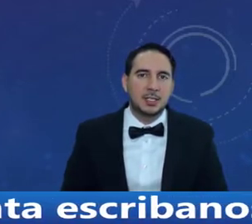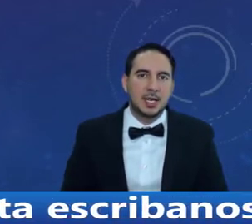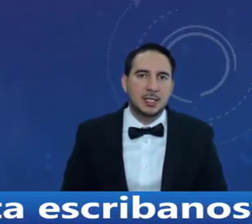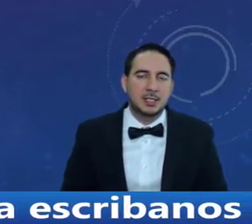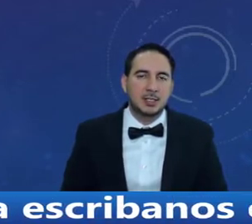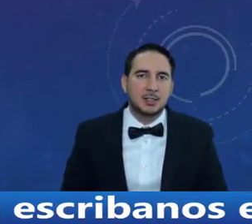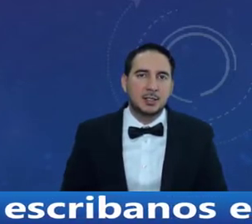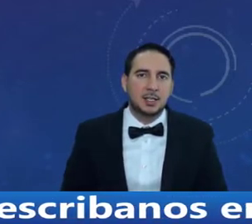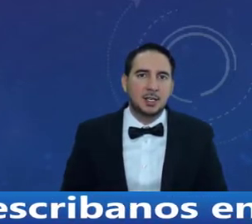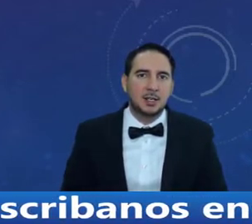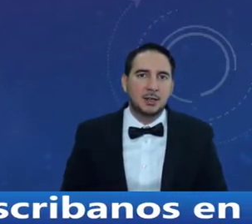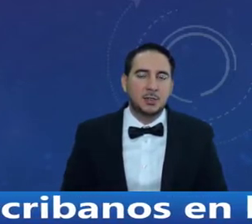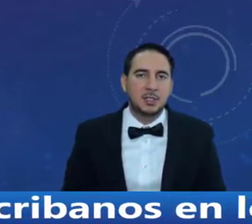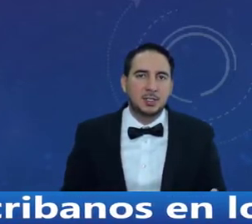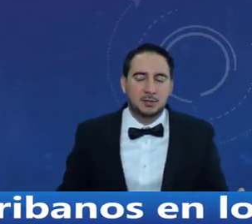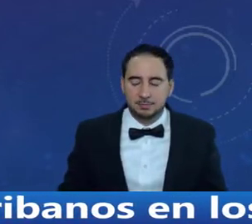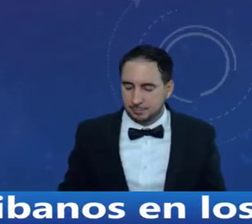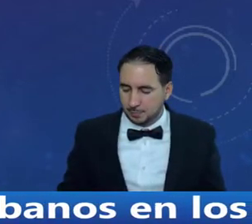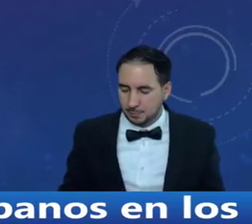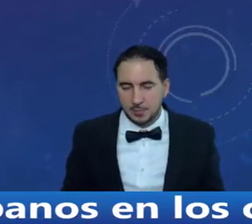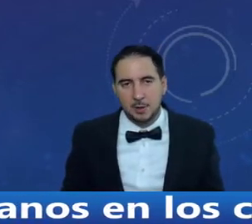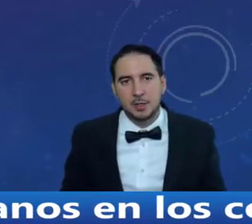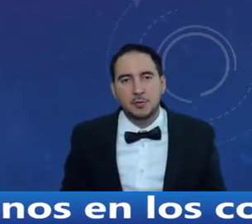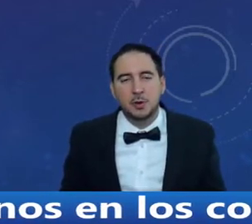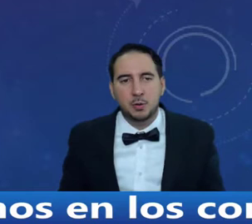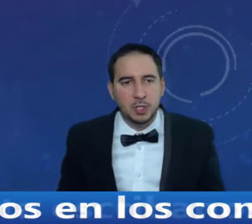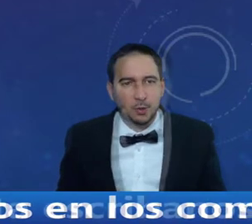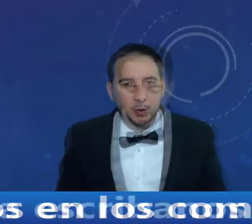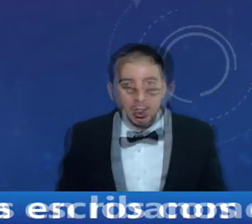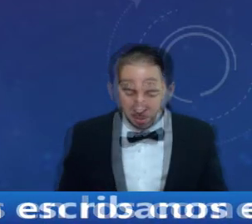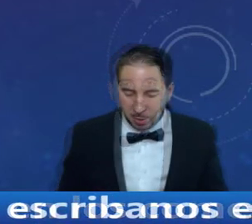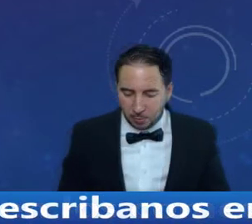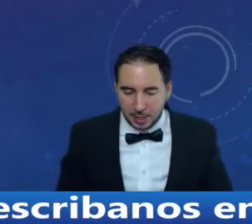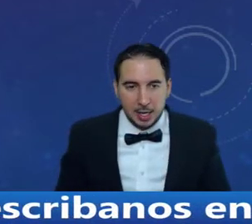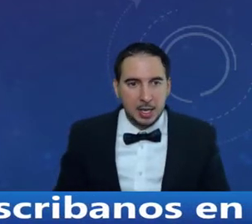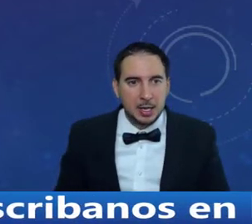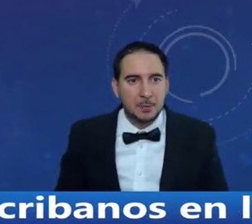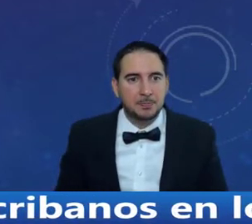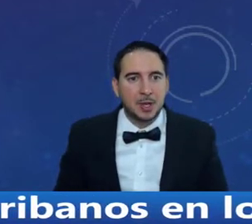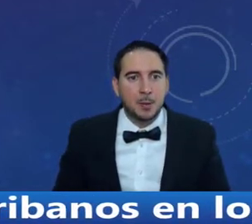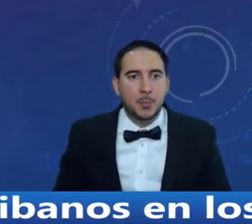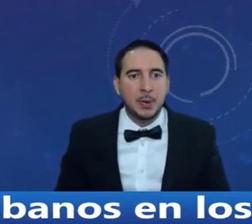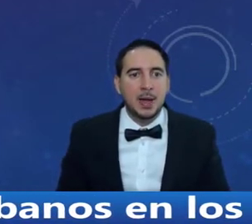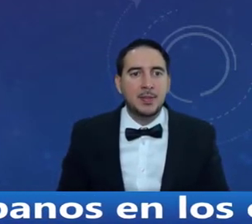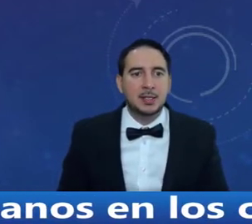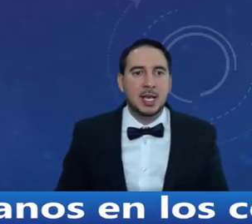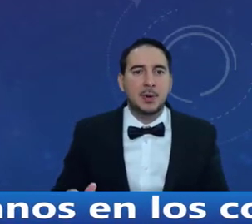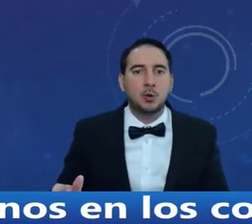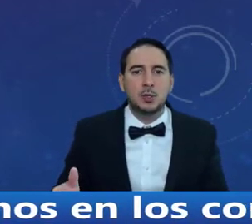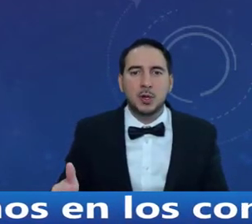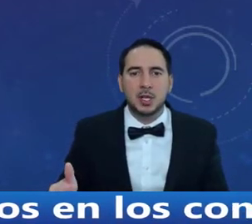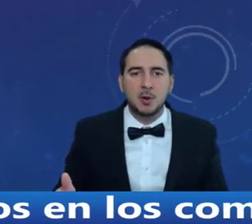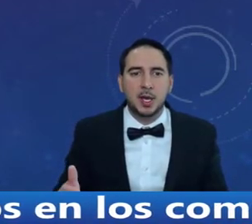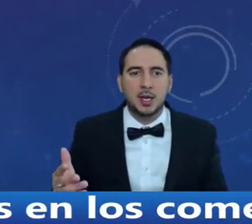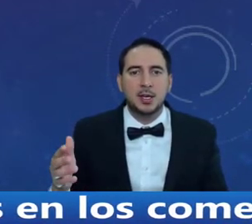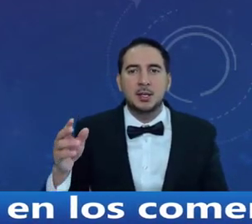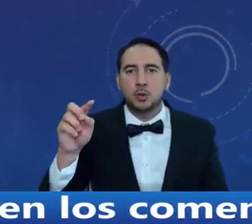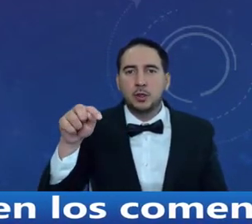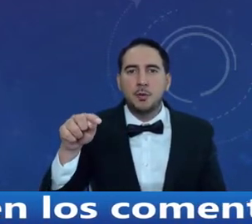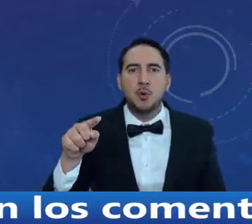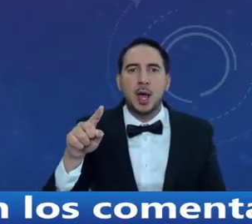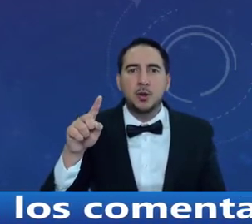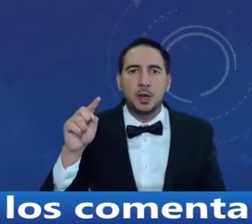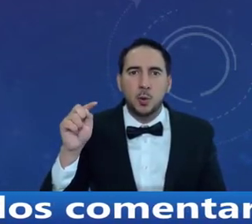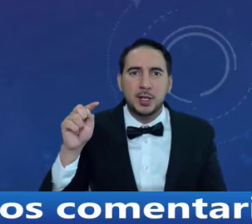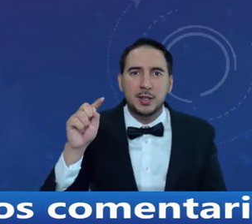quizás, no sé si... Bueno, eso fue lo que escuché. Entonces bueno, pruebas de examen. último que dijimos que es que